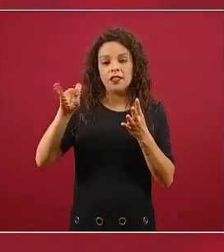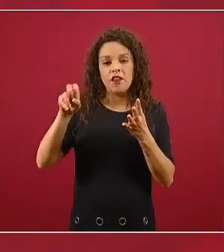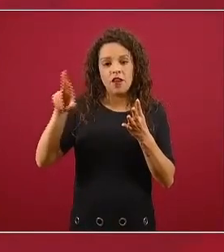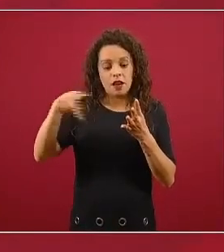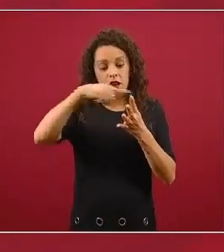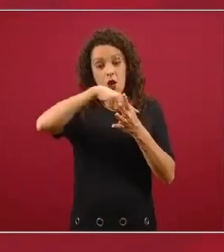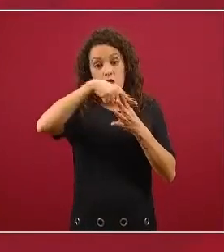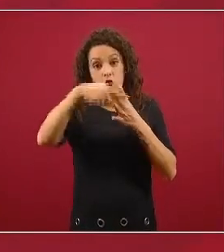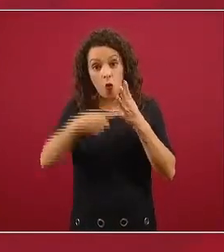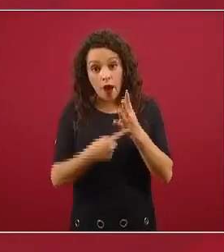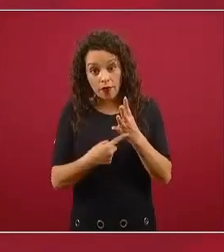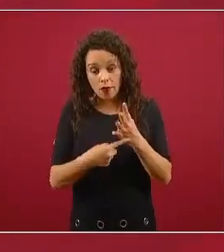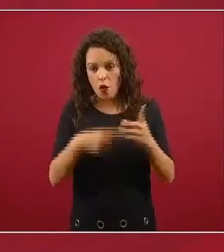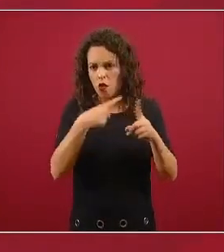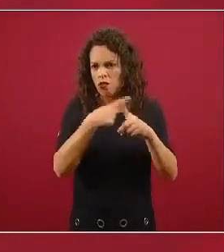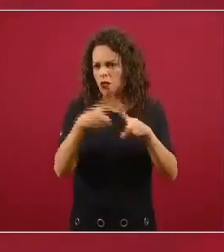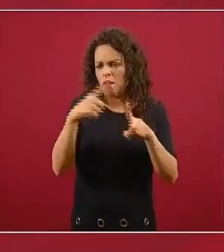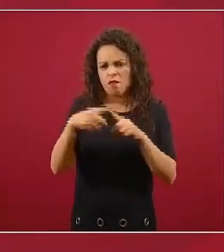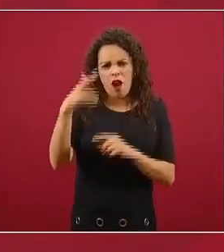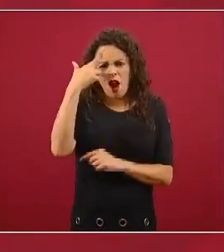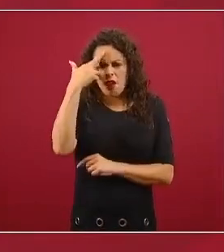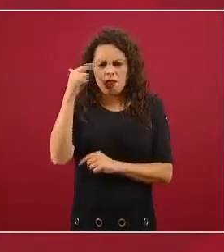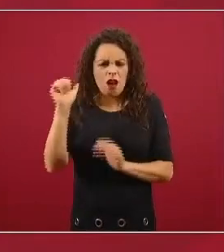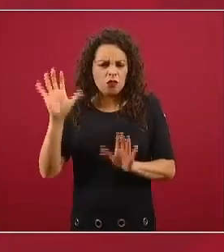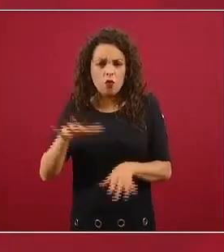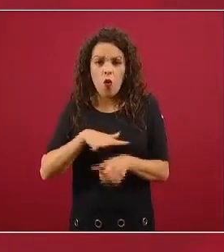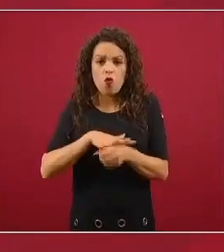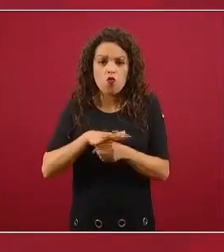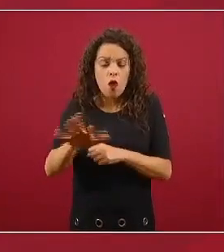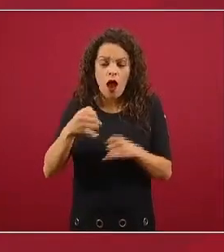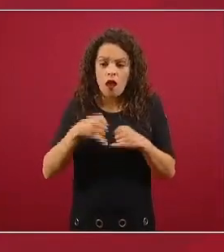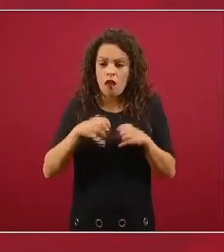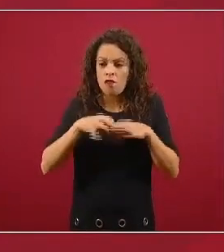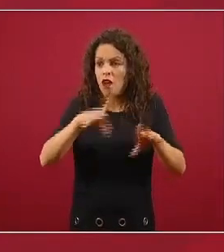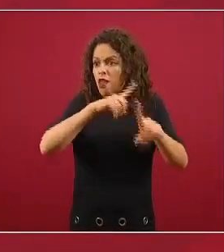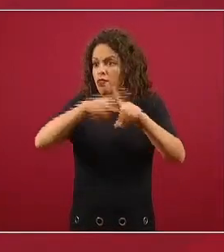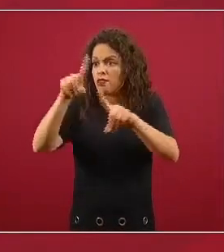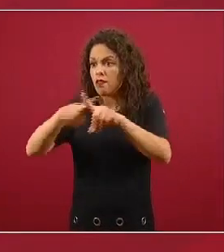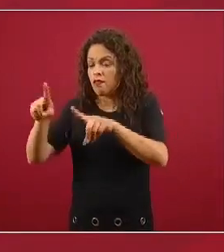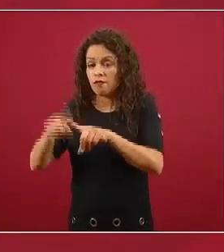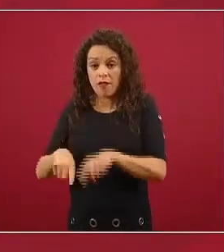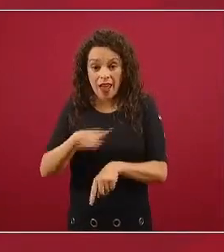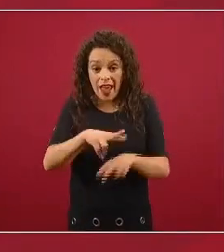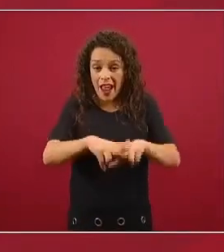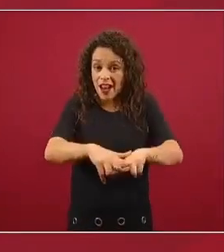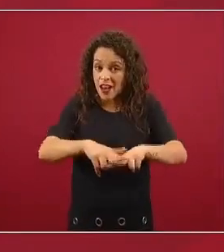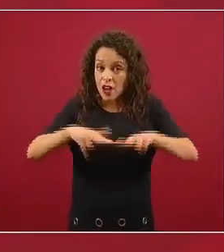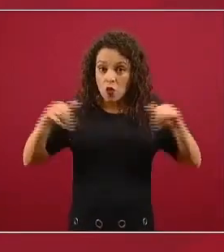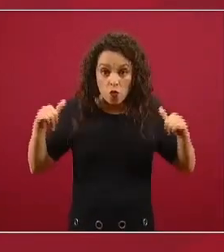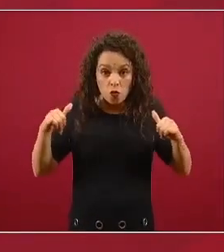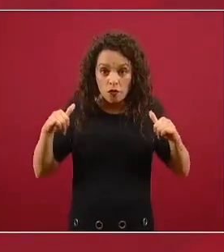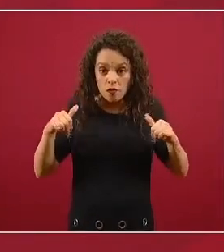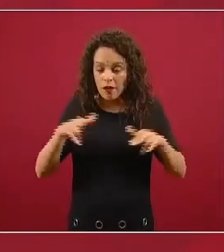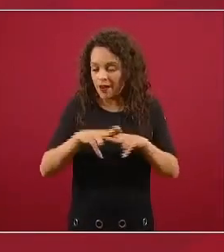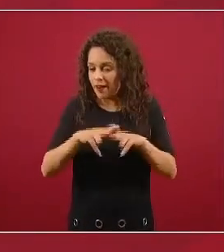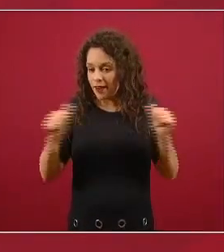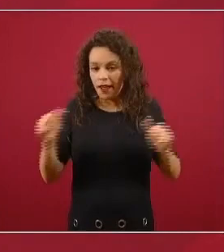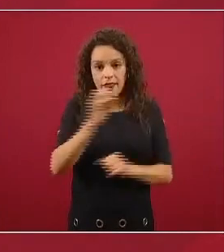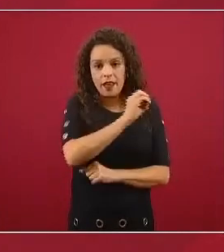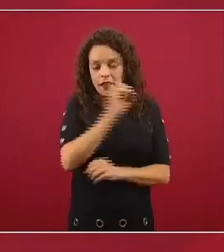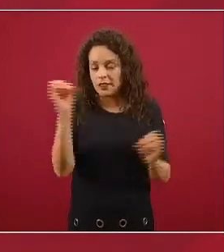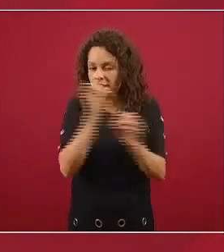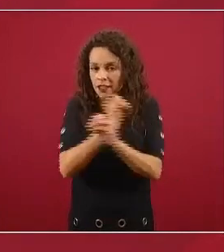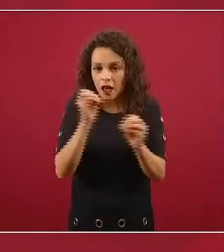medicamentos por razones diversas por fuentes de información diversas ninguna de ellas científica ninguna de ellas técnica